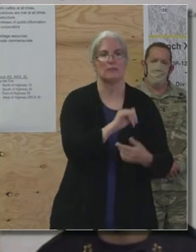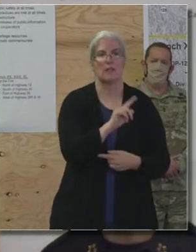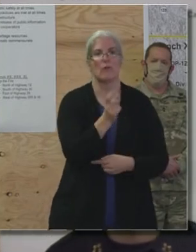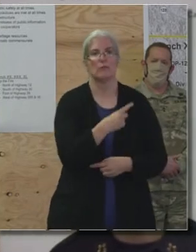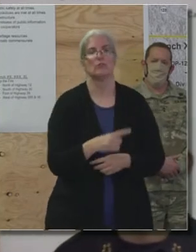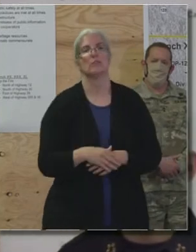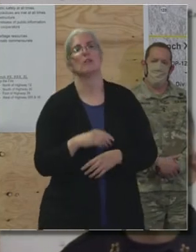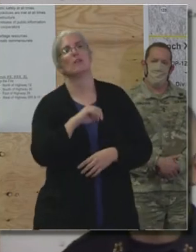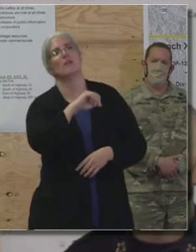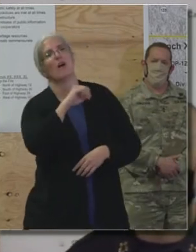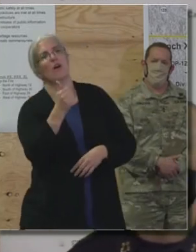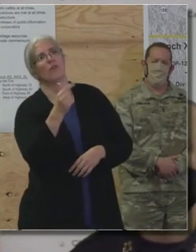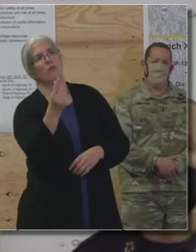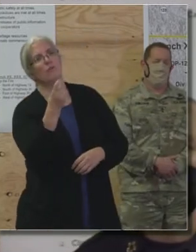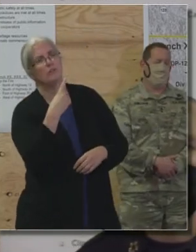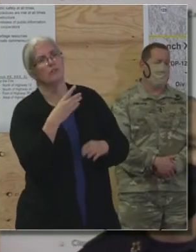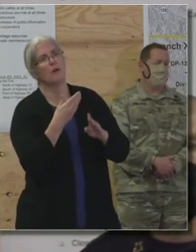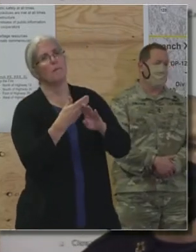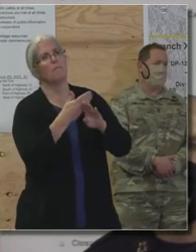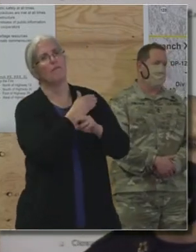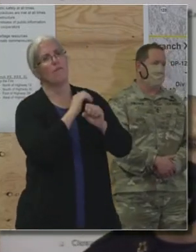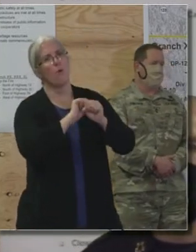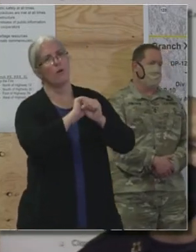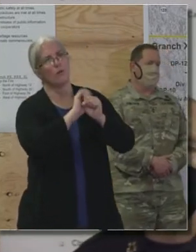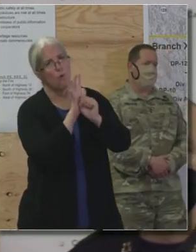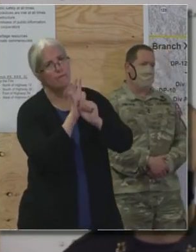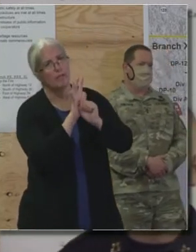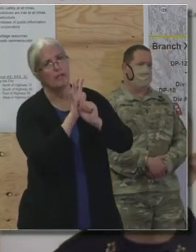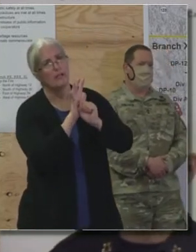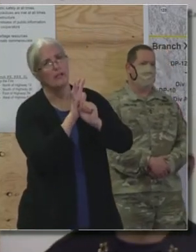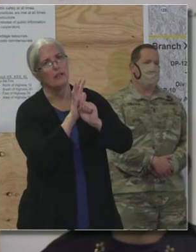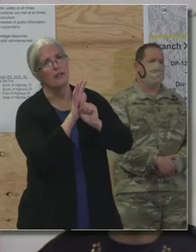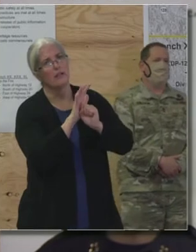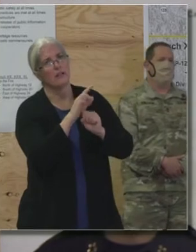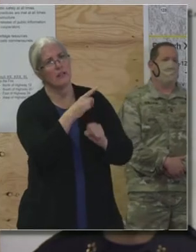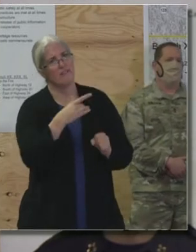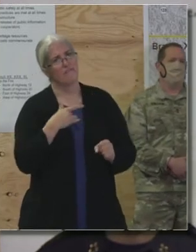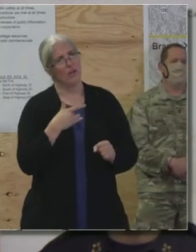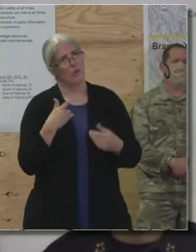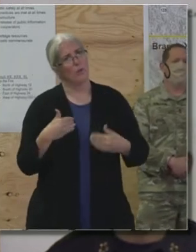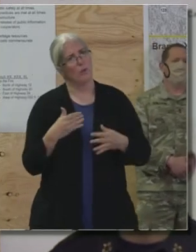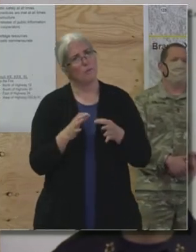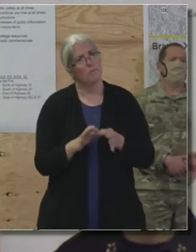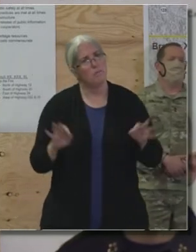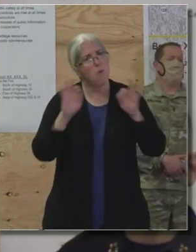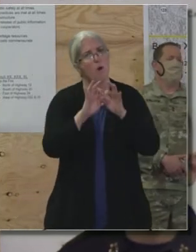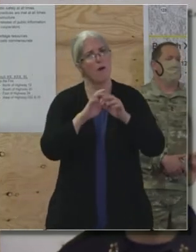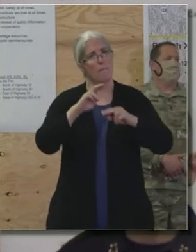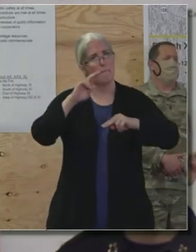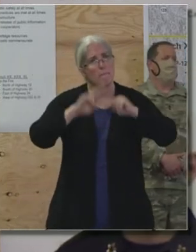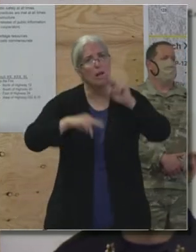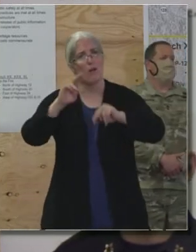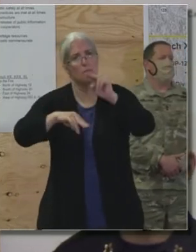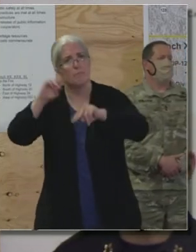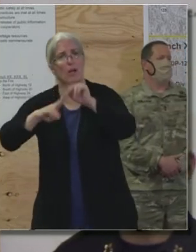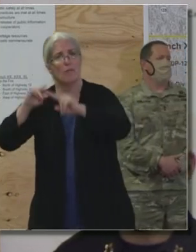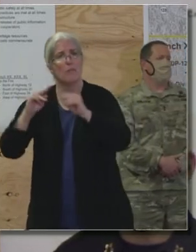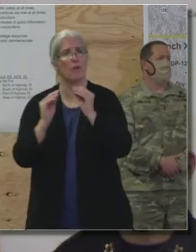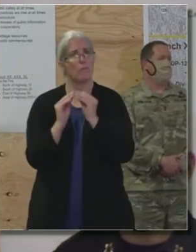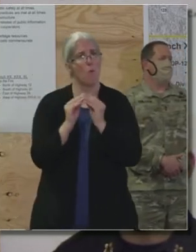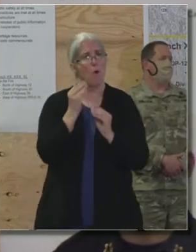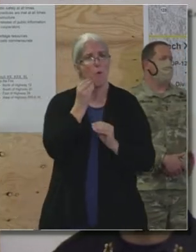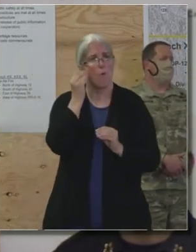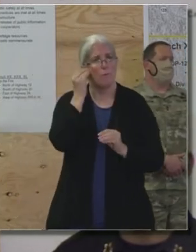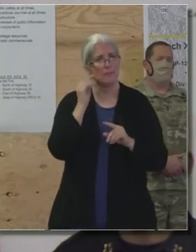de que la pandemia azotar a usted dice que era más fácil construir casas en california facilitar lo más bien sin embargo algunos